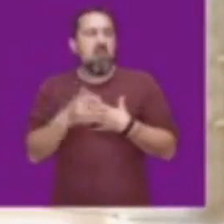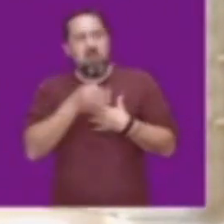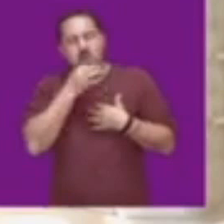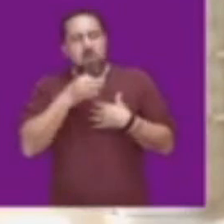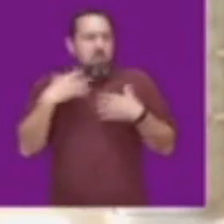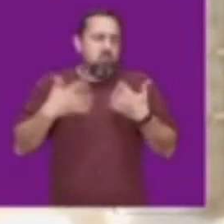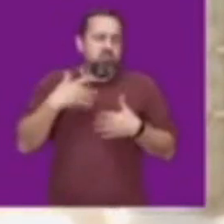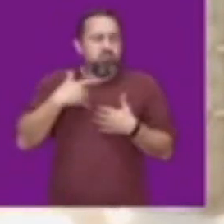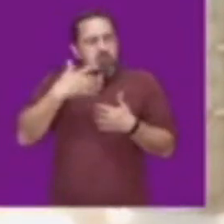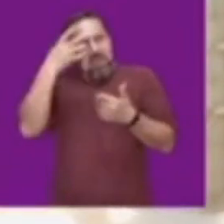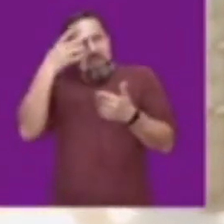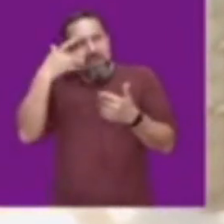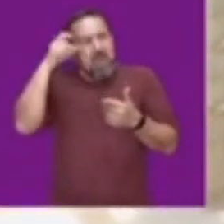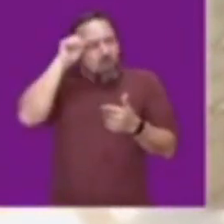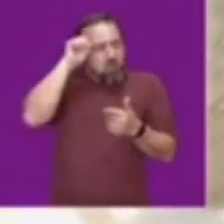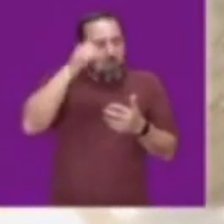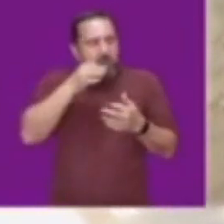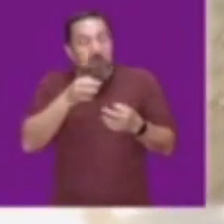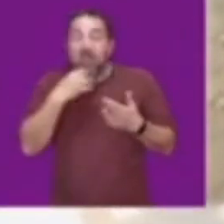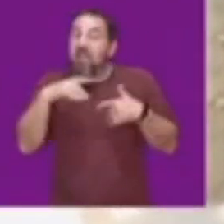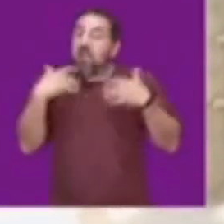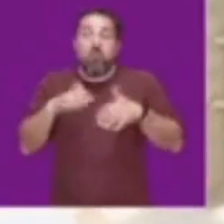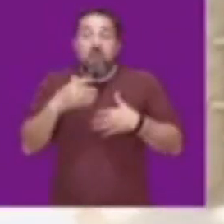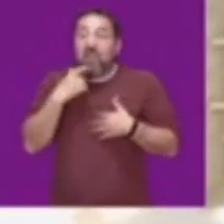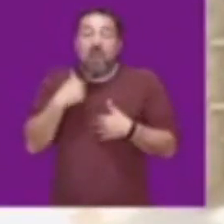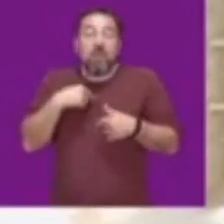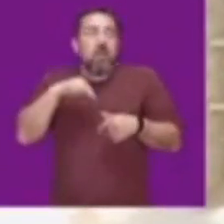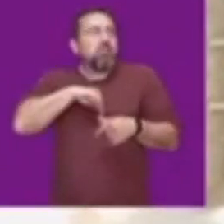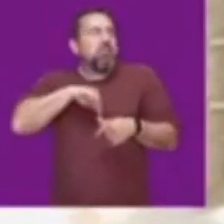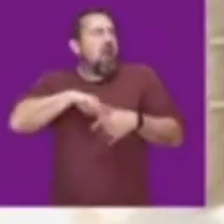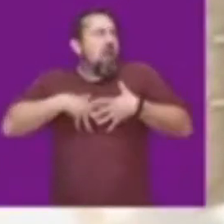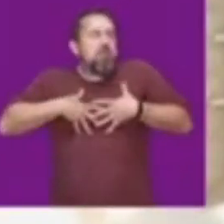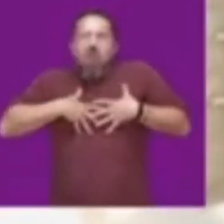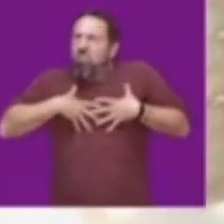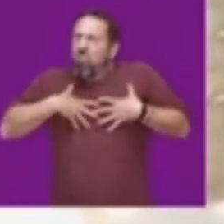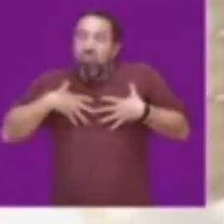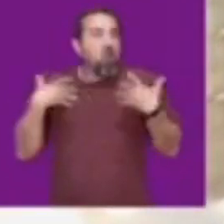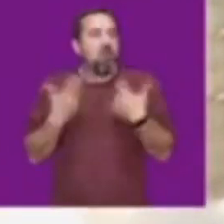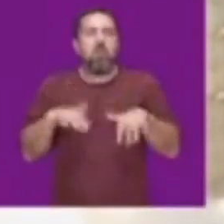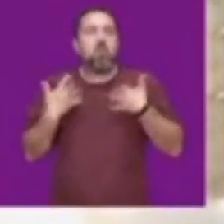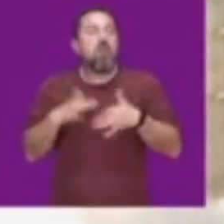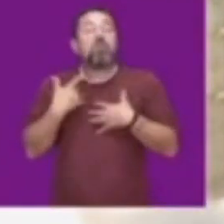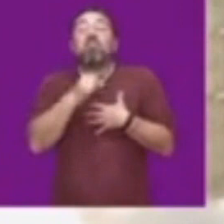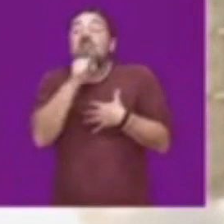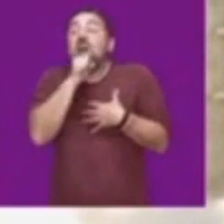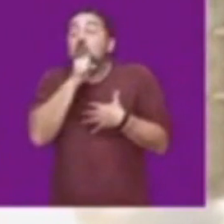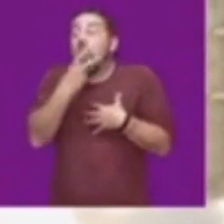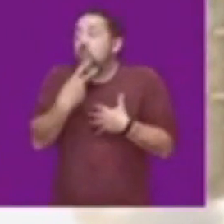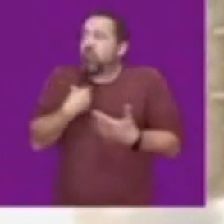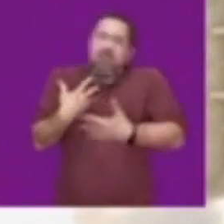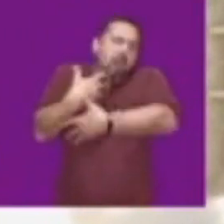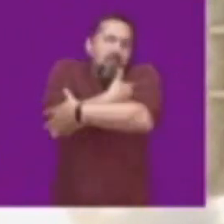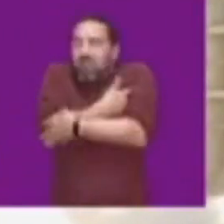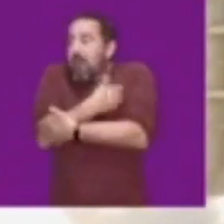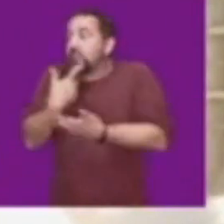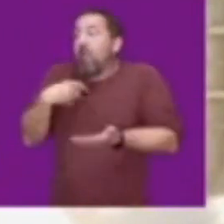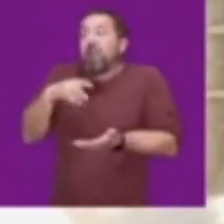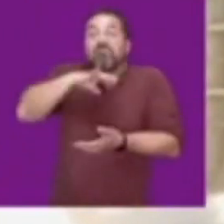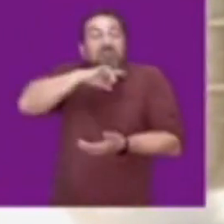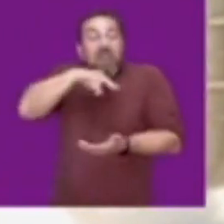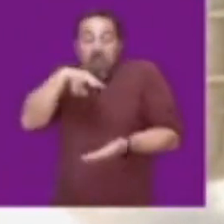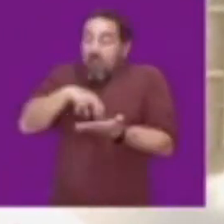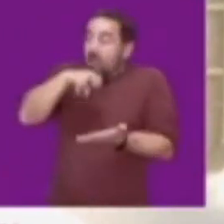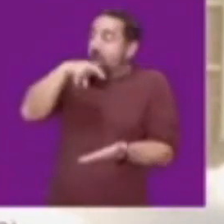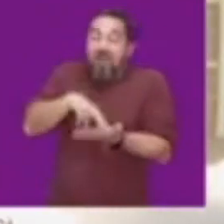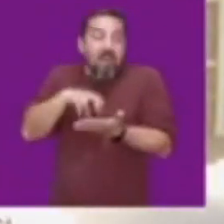¡Buf! Eso es que es una gran emoción. El abuelo y yo nos abrazamos y saltamos de